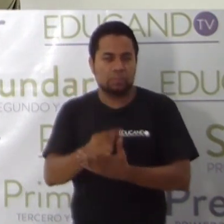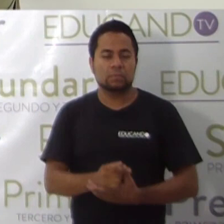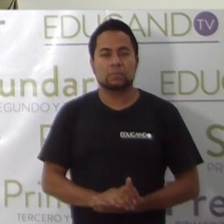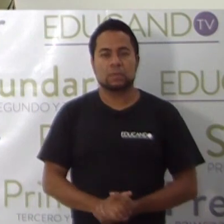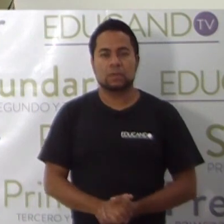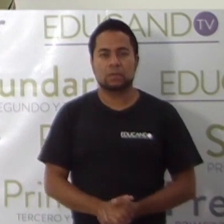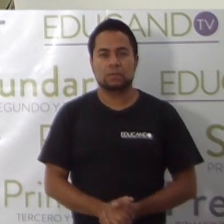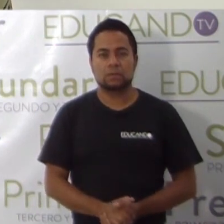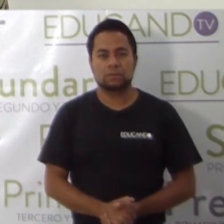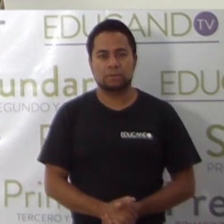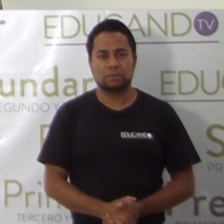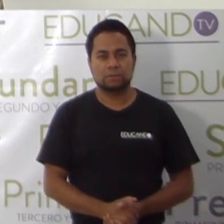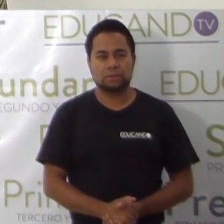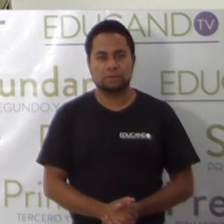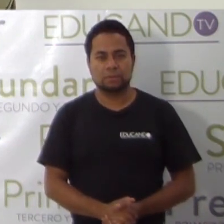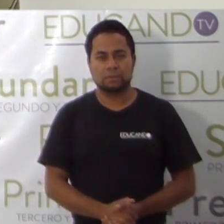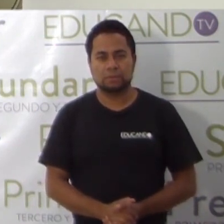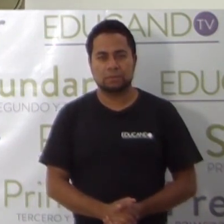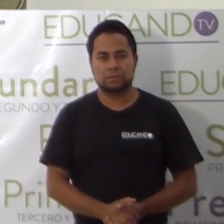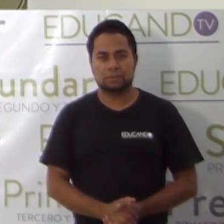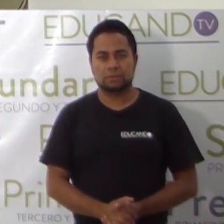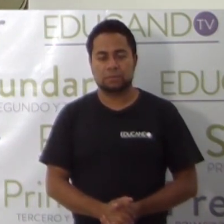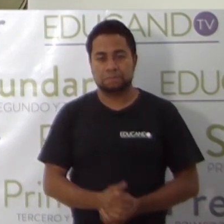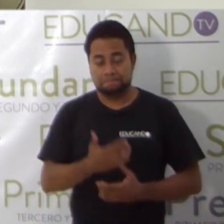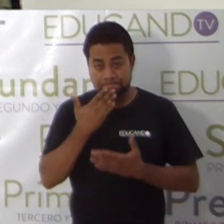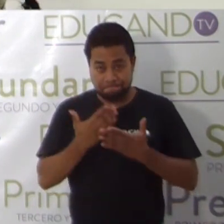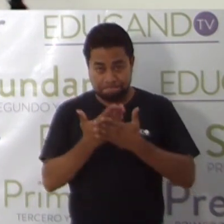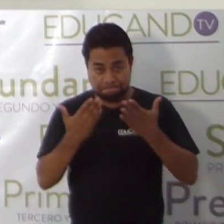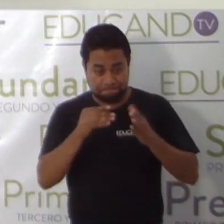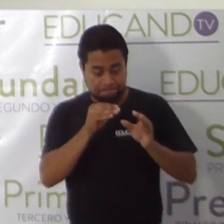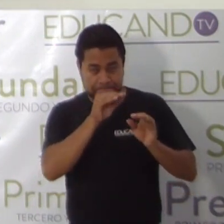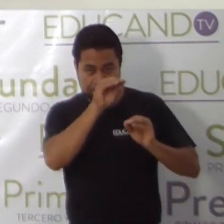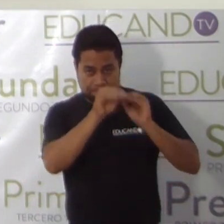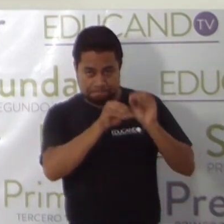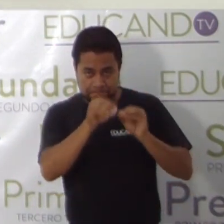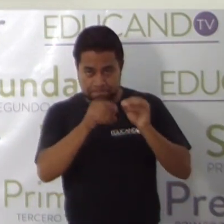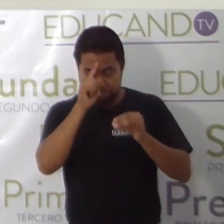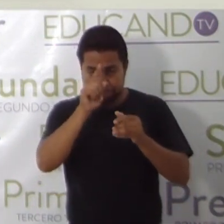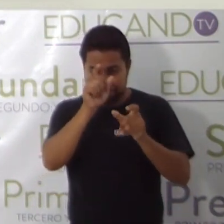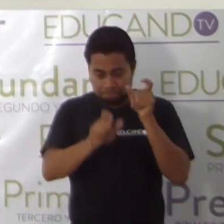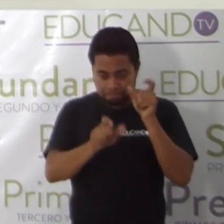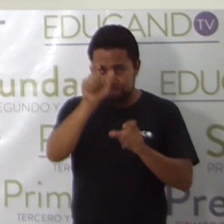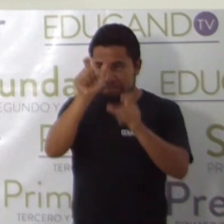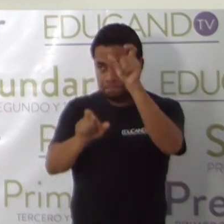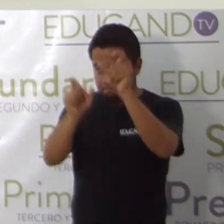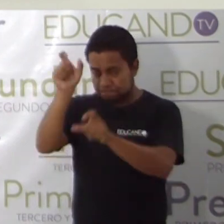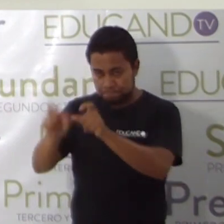pasar a completar nuestra tabla de frecuencias.